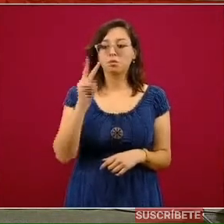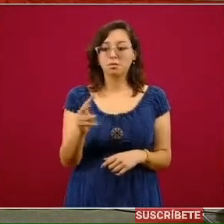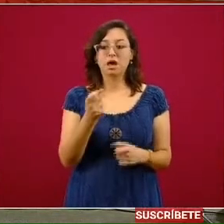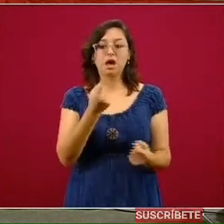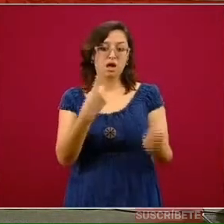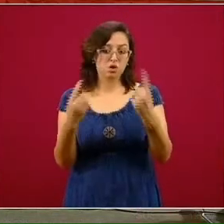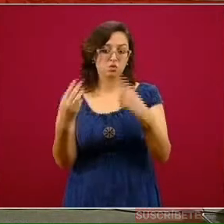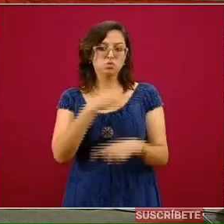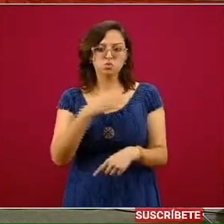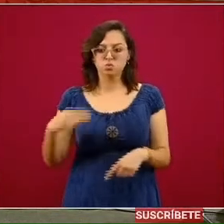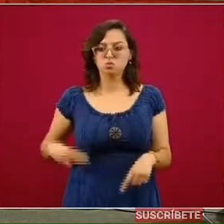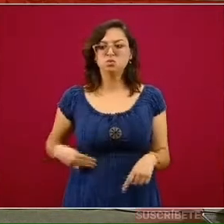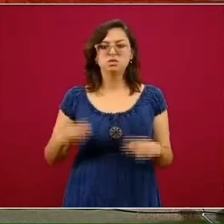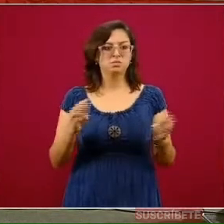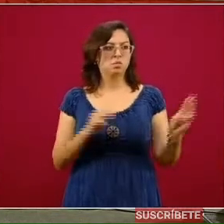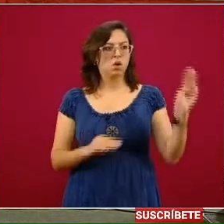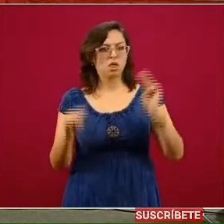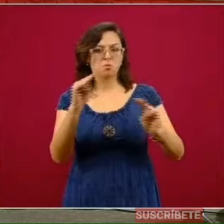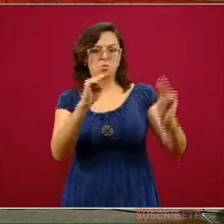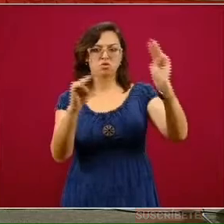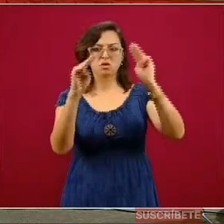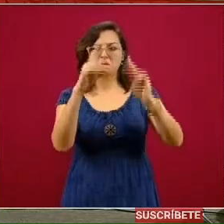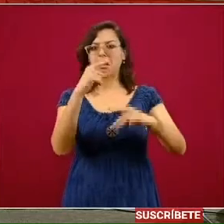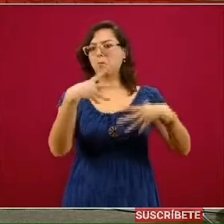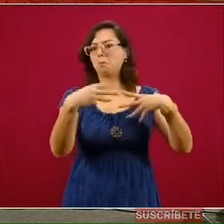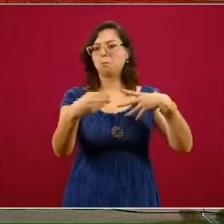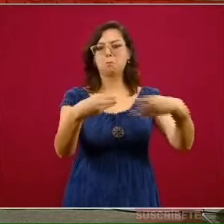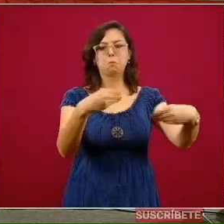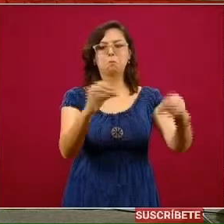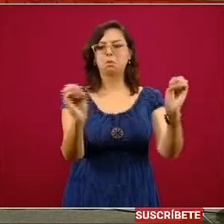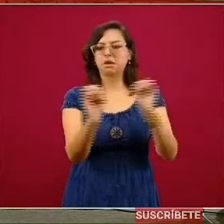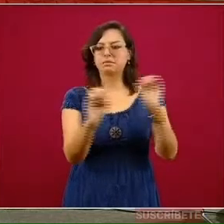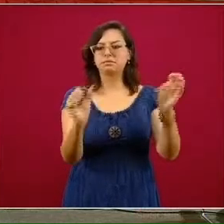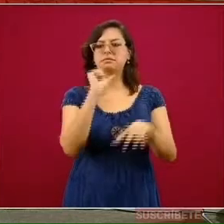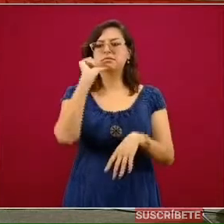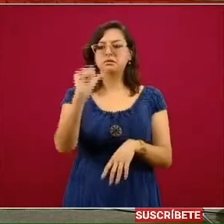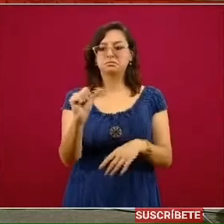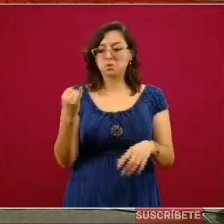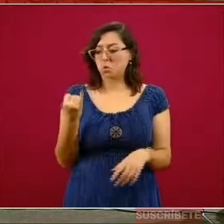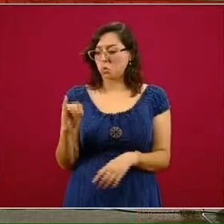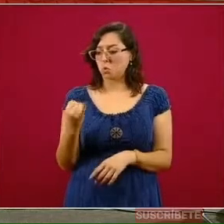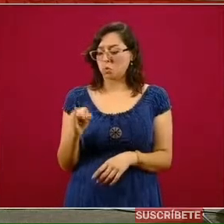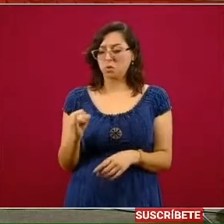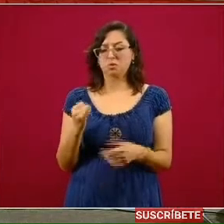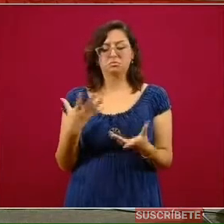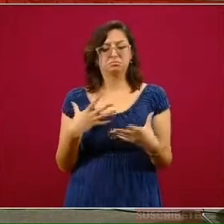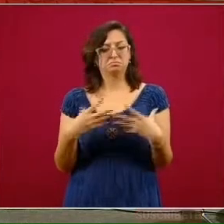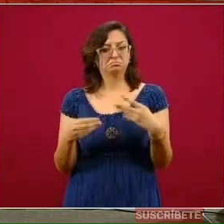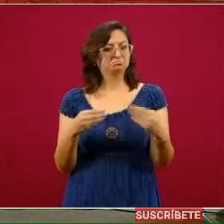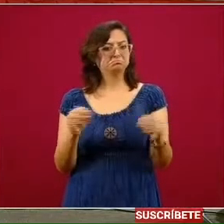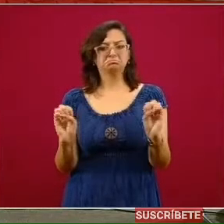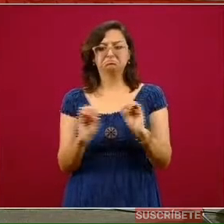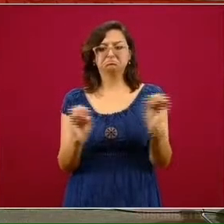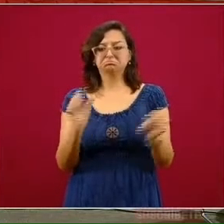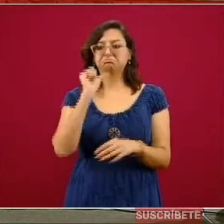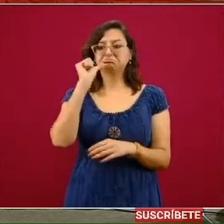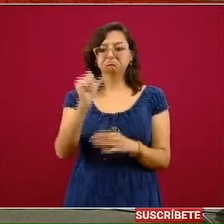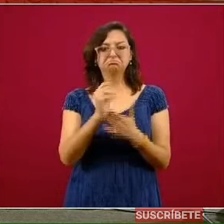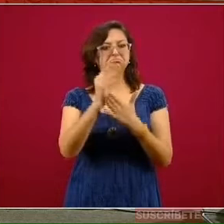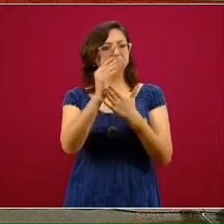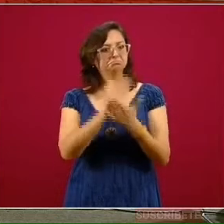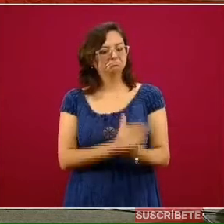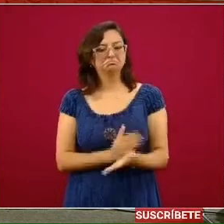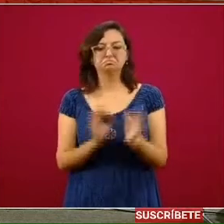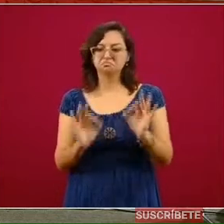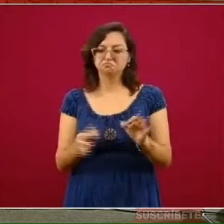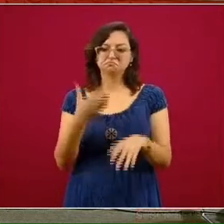que se quedaron, sobre todo en la montaña, se quedaron sin transmisión, y en promedio han logrado durante todo junio tener una muy buena disminución